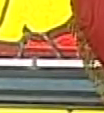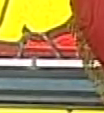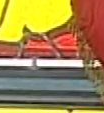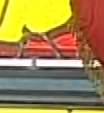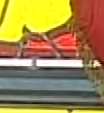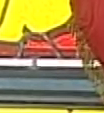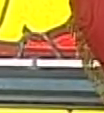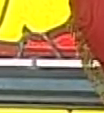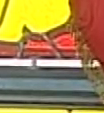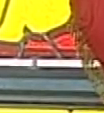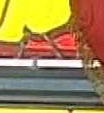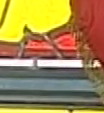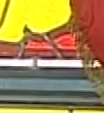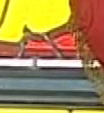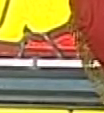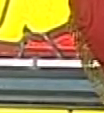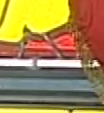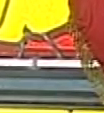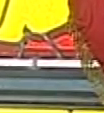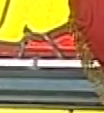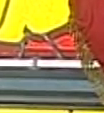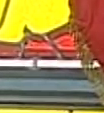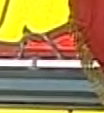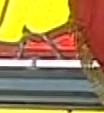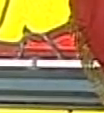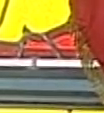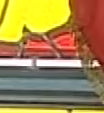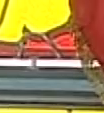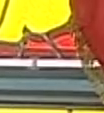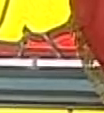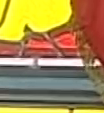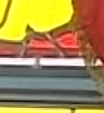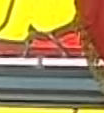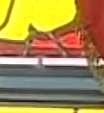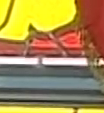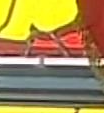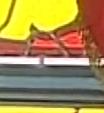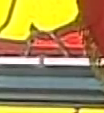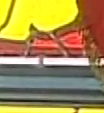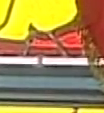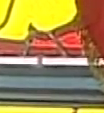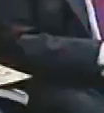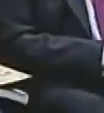palabra, presidente, y de nuevo bienvenido a la plenaria del Consejo Federal de Gobierno.